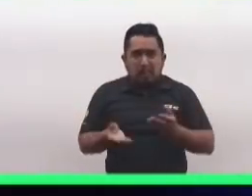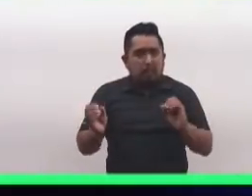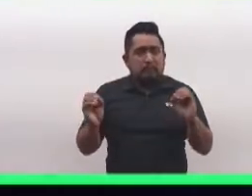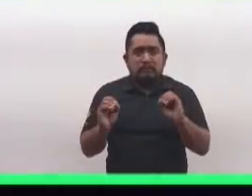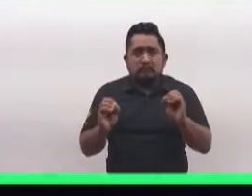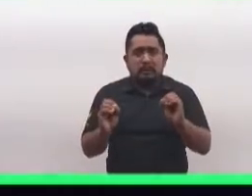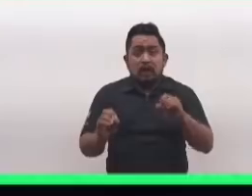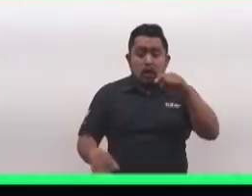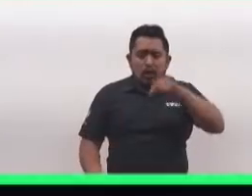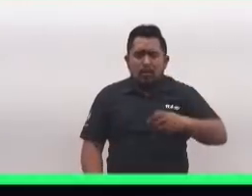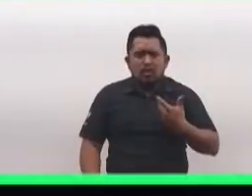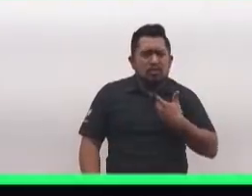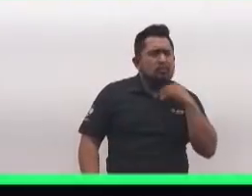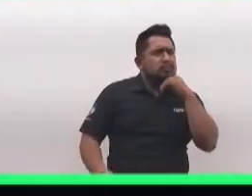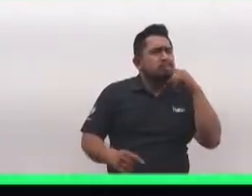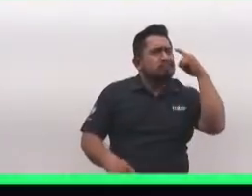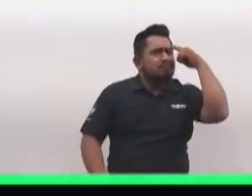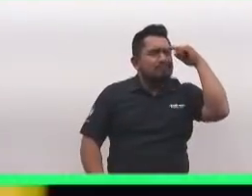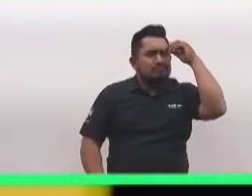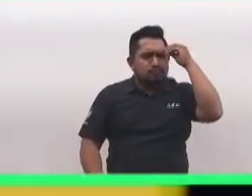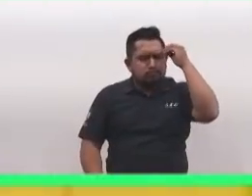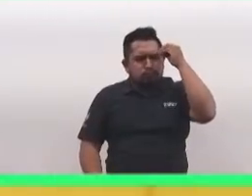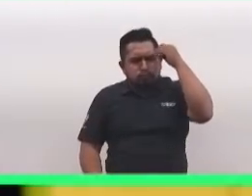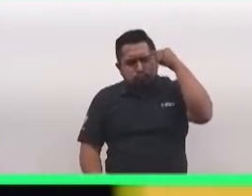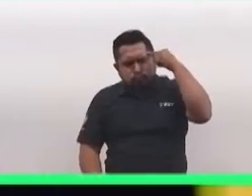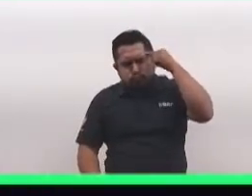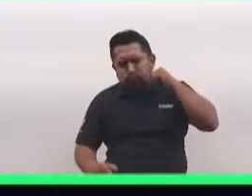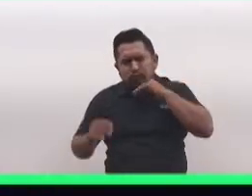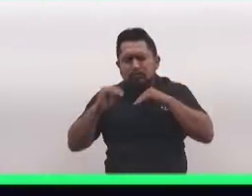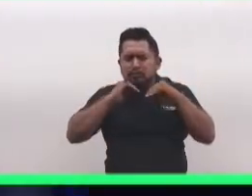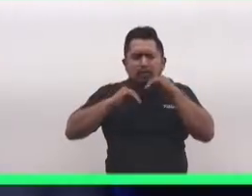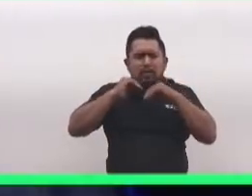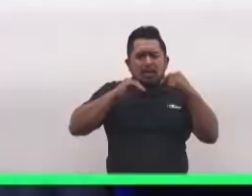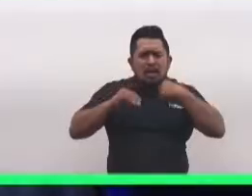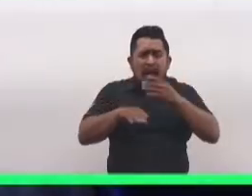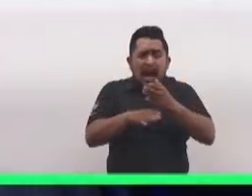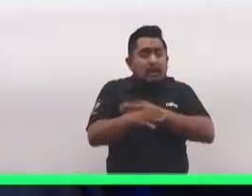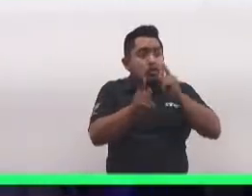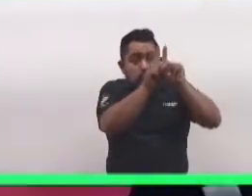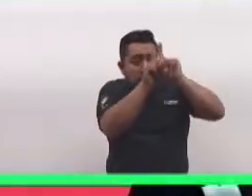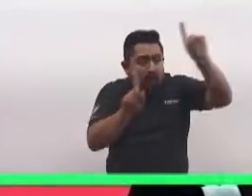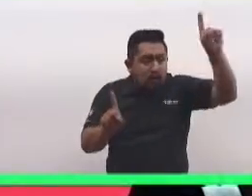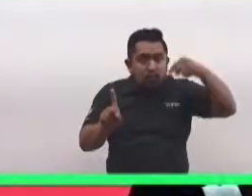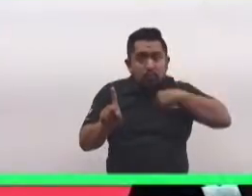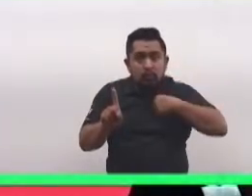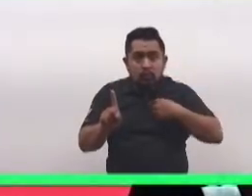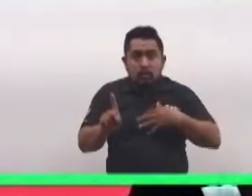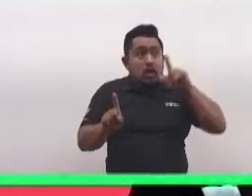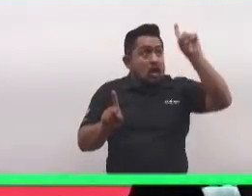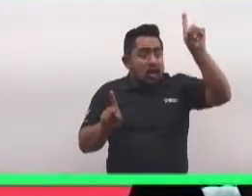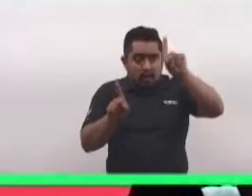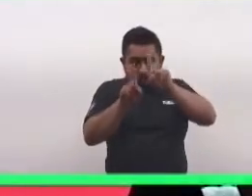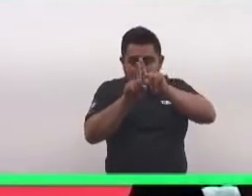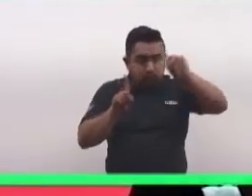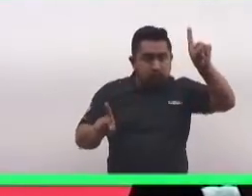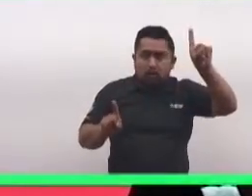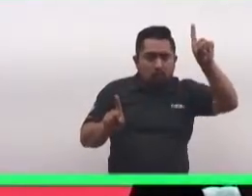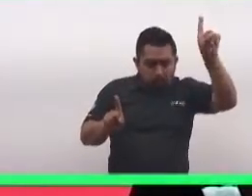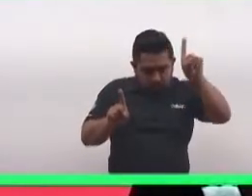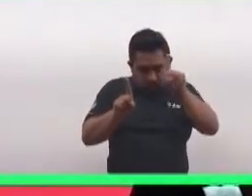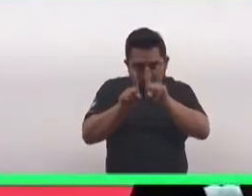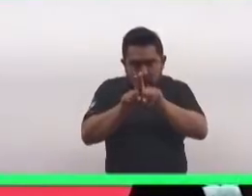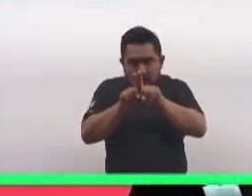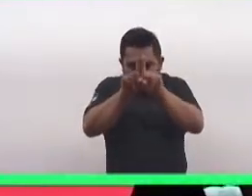lo que me está frustrando lo que me está afectando es porque lo he separado de dios porque dios no se separa de nadie